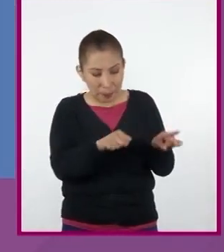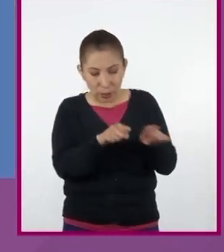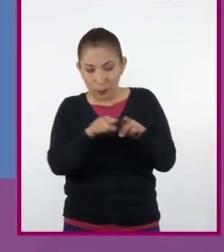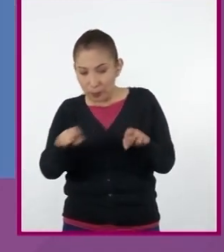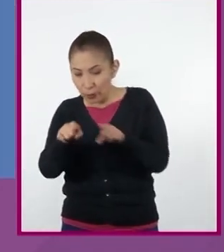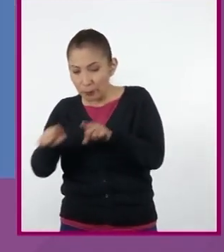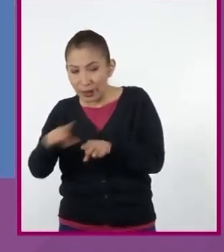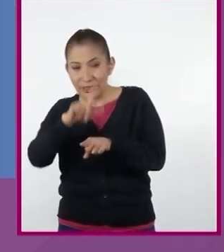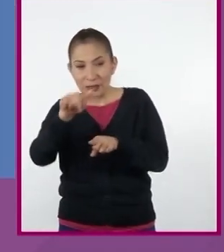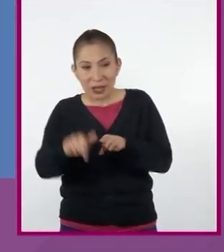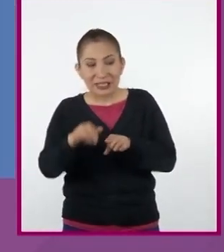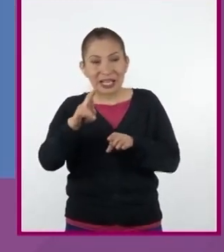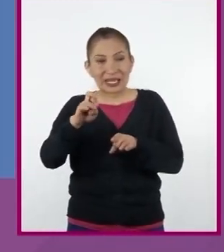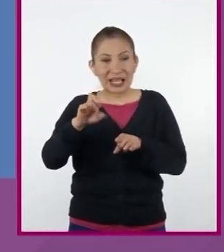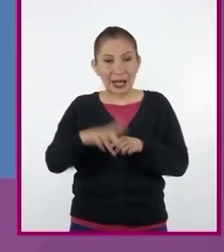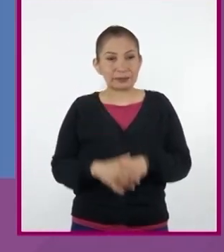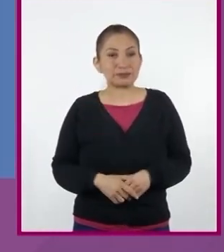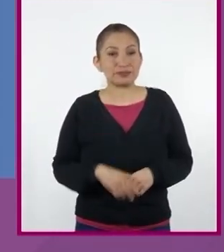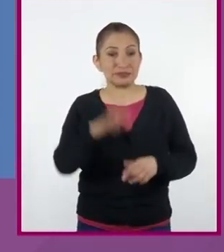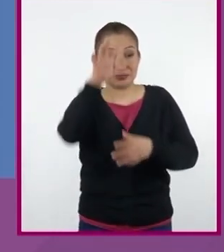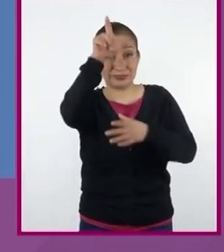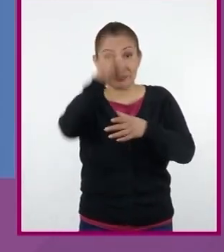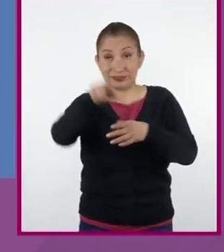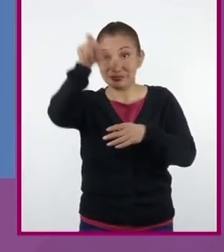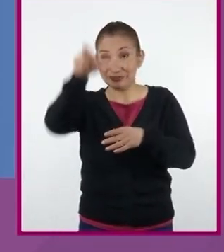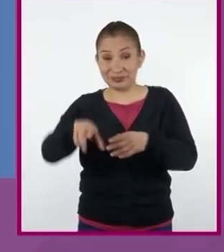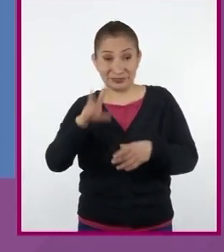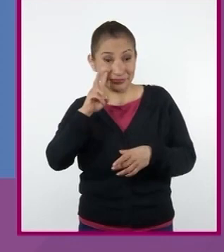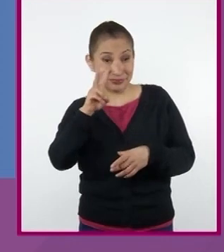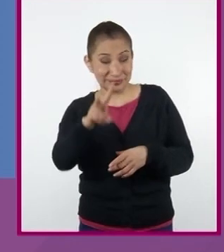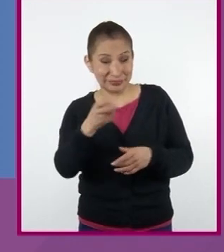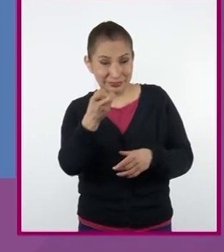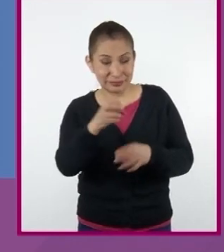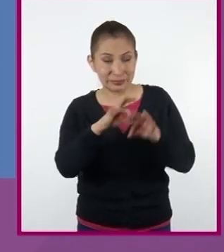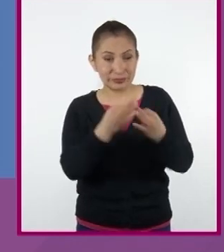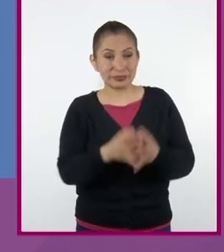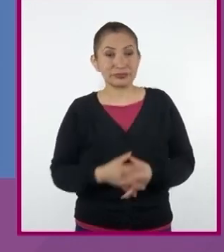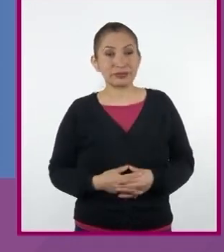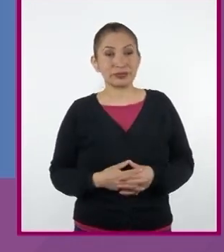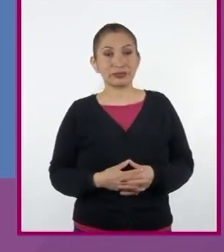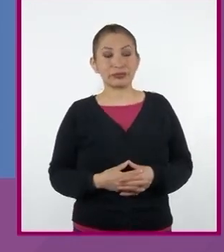de recorrer el riel. La tabla quedaría de la siguiente manera.